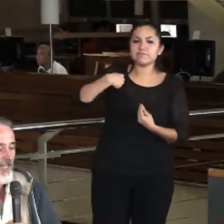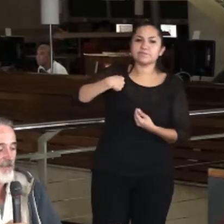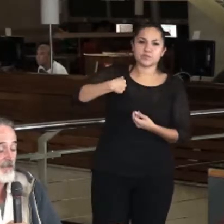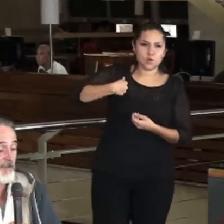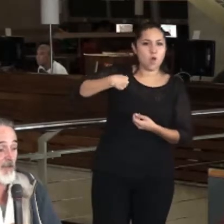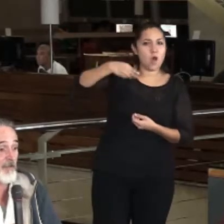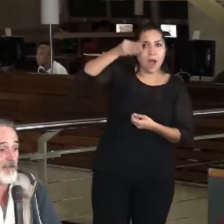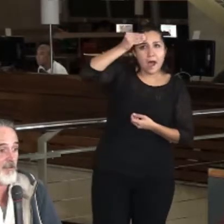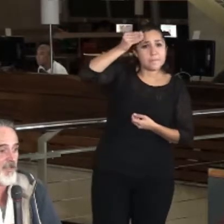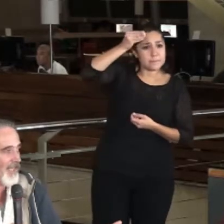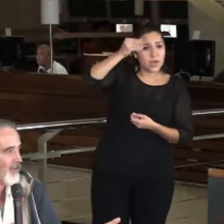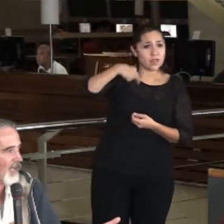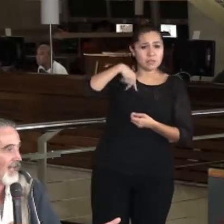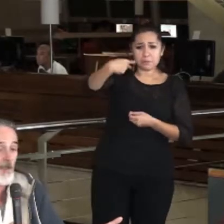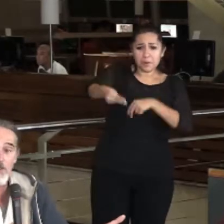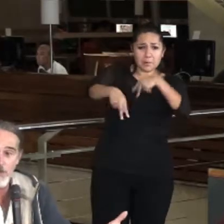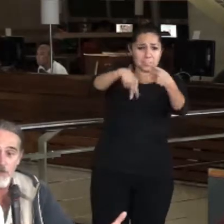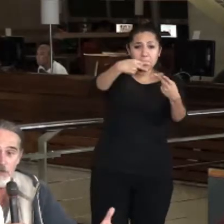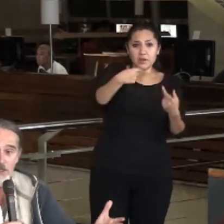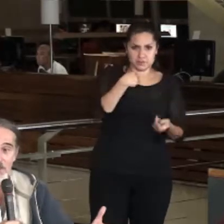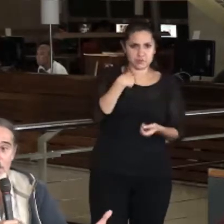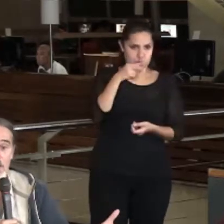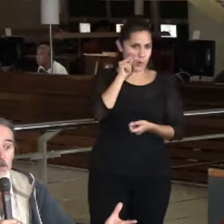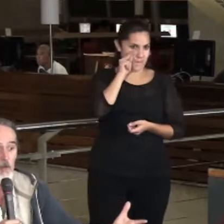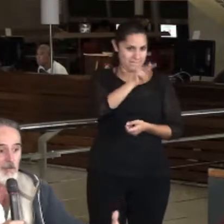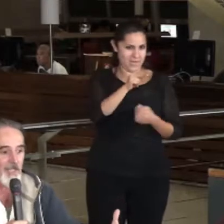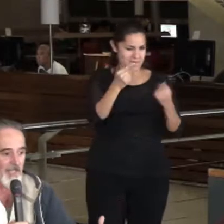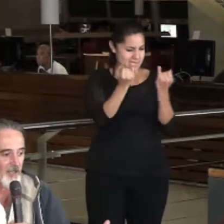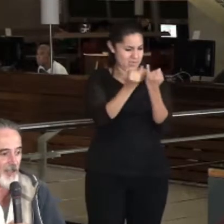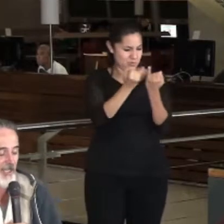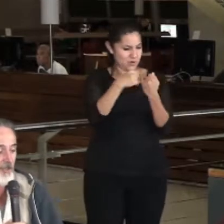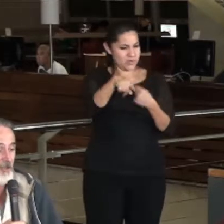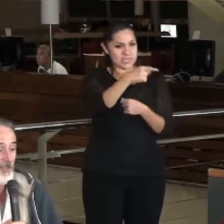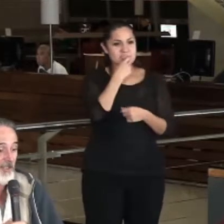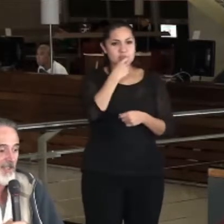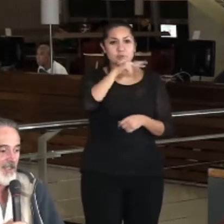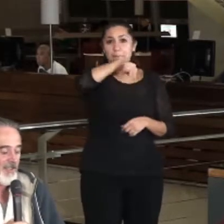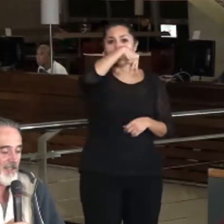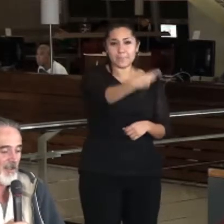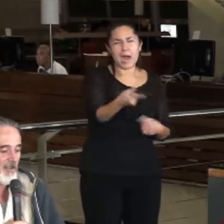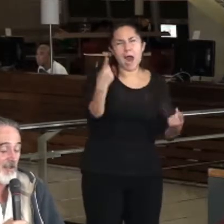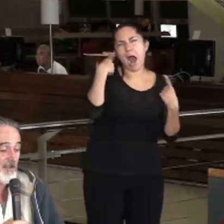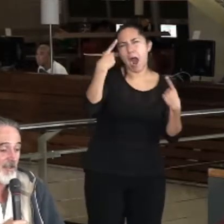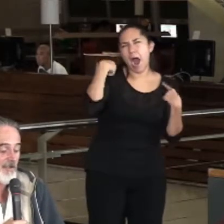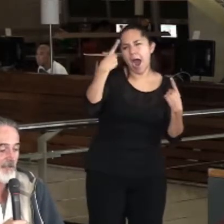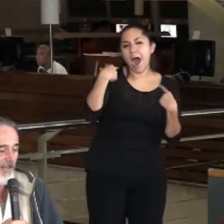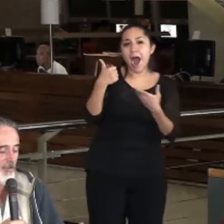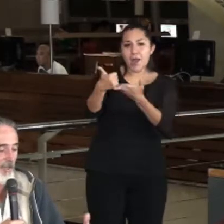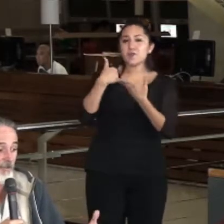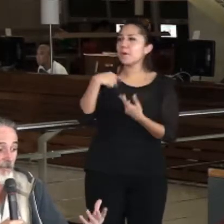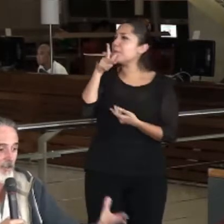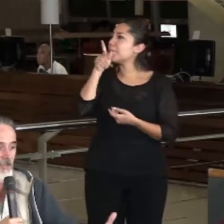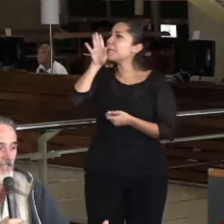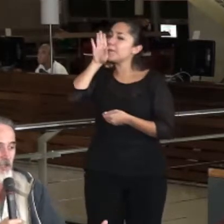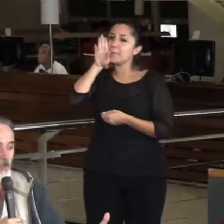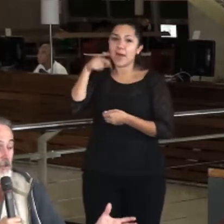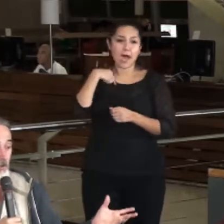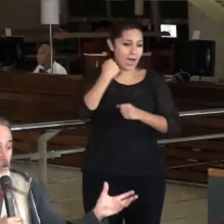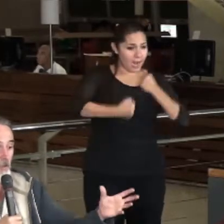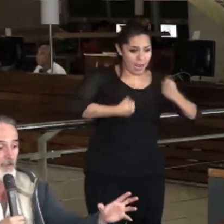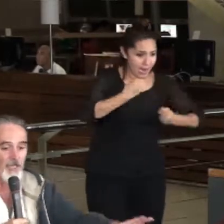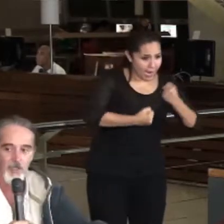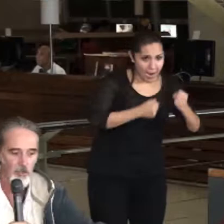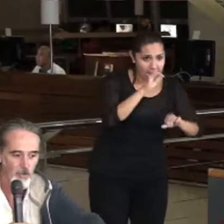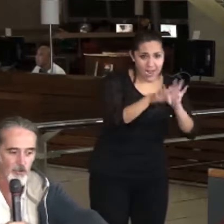cómo se caen primero se pueden a llorar a ver cuando aparece mamá y papá para recogerlos y yo a veces alguna vez el marco se ha caído y